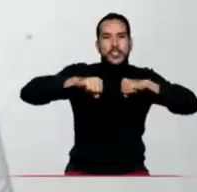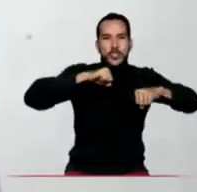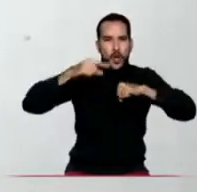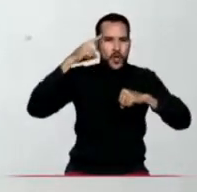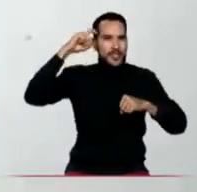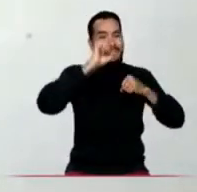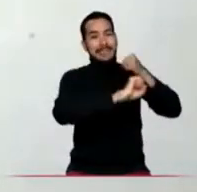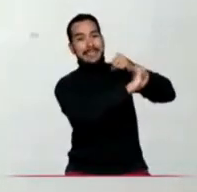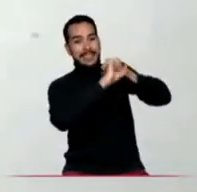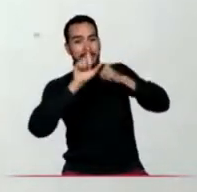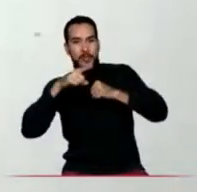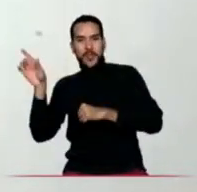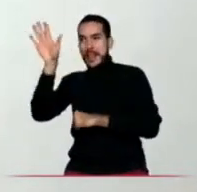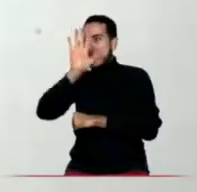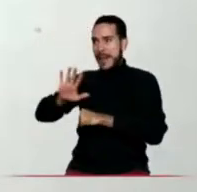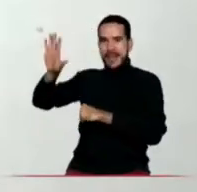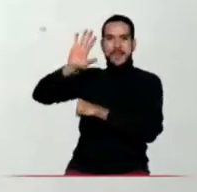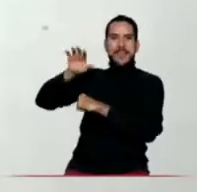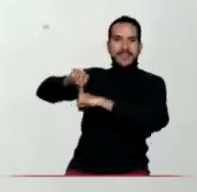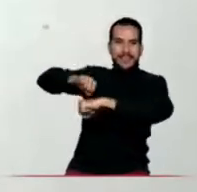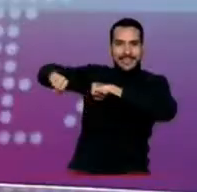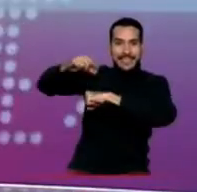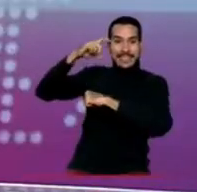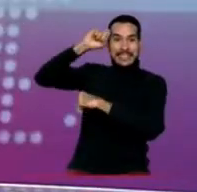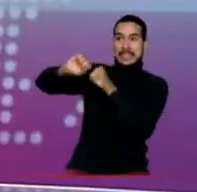y a la Unidad Departamental de Gestión del Riesgo.